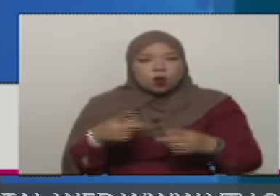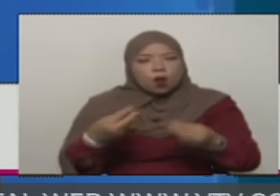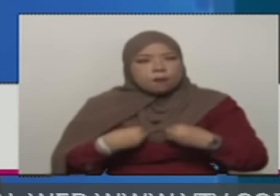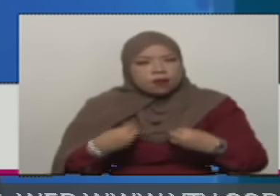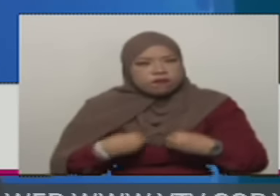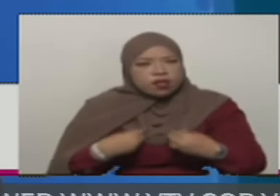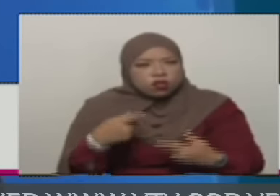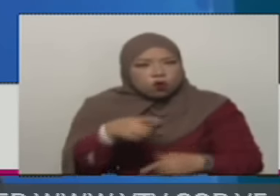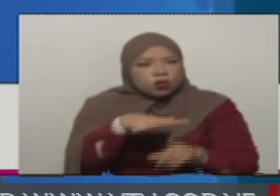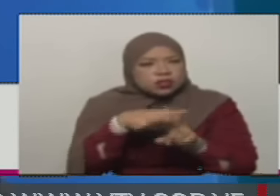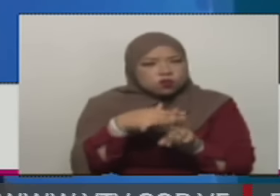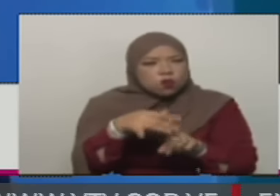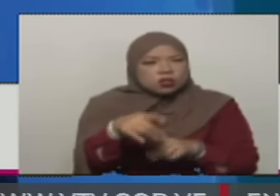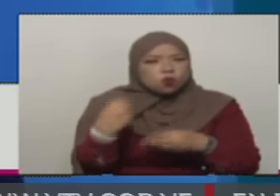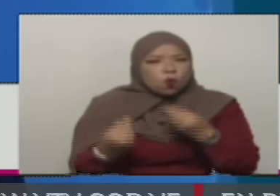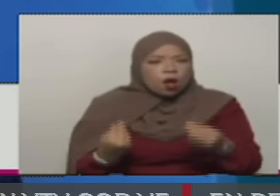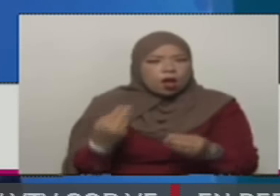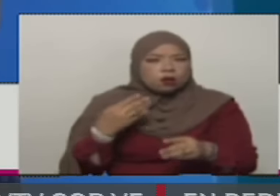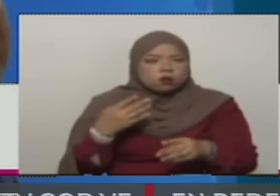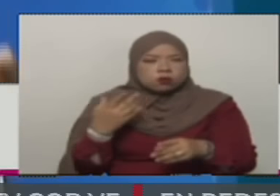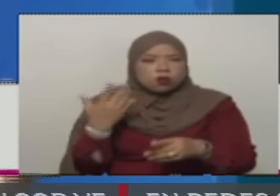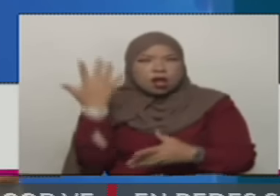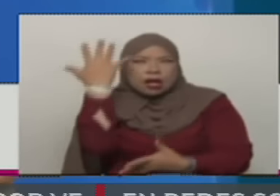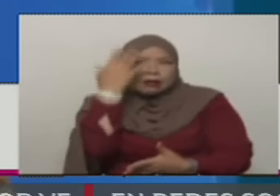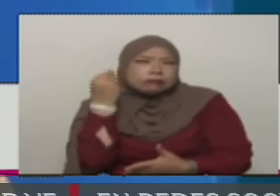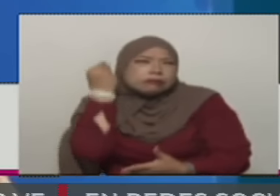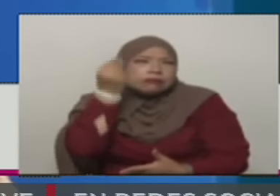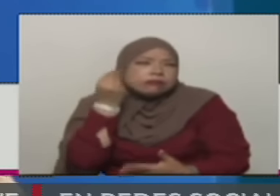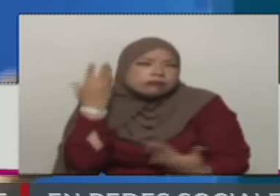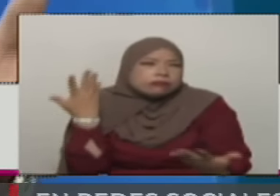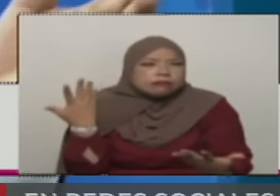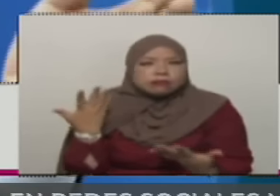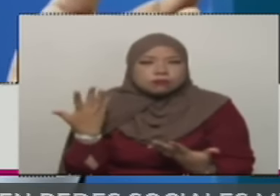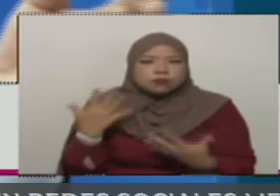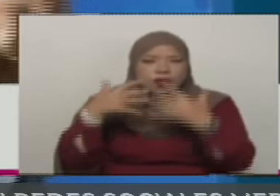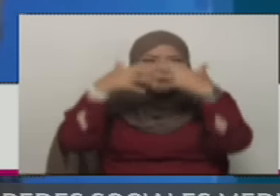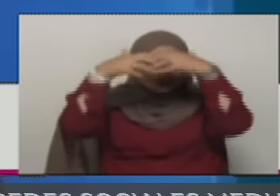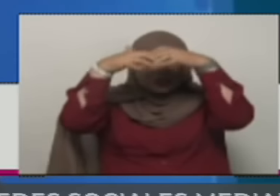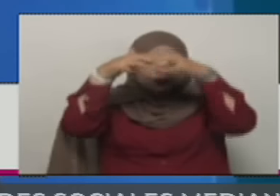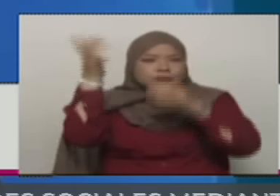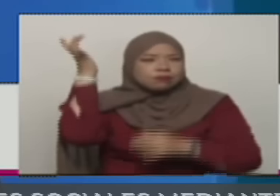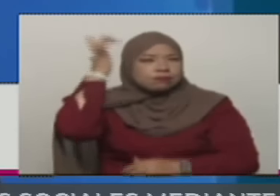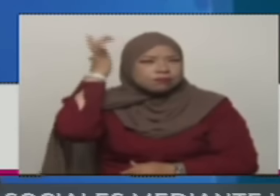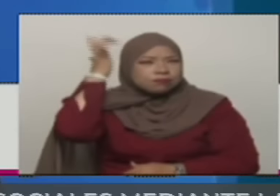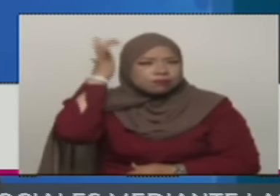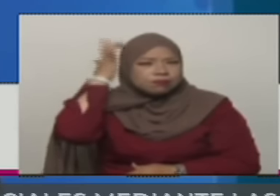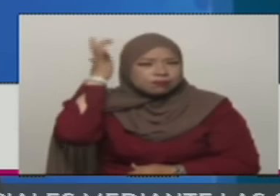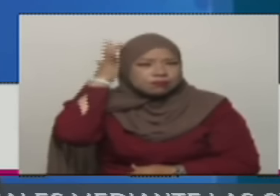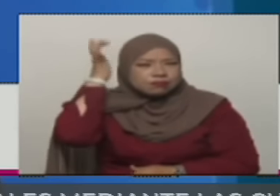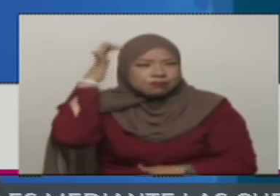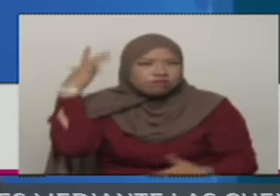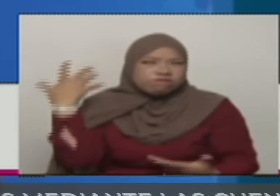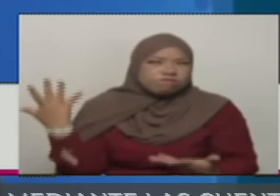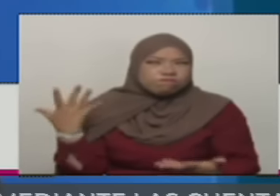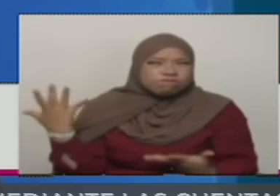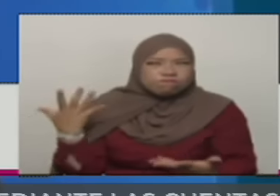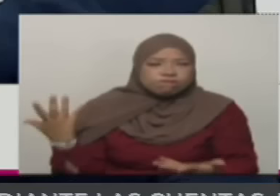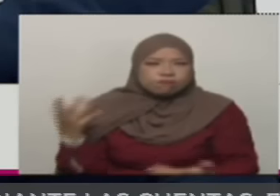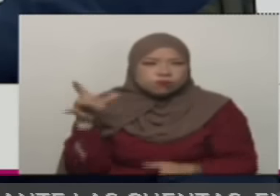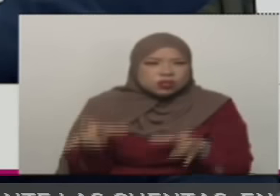afuera. ¿Cuál es su percepción? ¿Qué pasó? ¿Qué creen ustedes, María Antonieta, Pérez